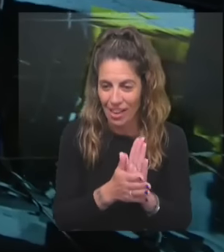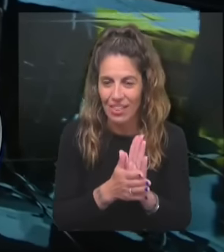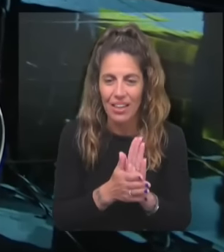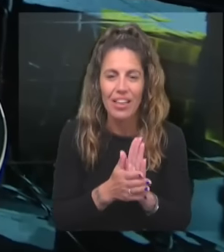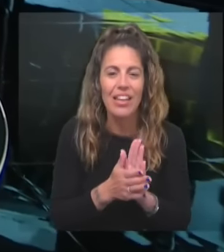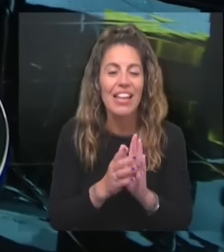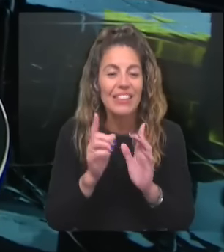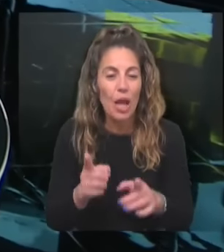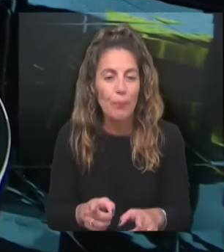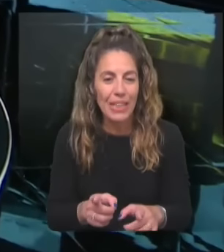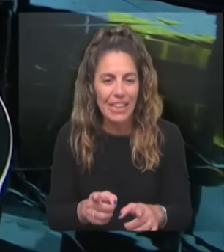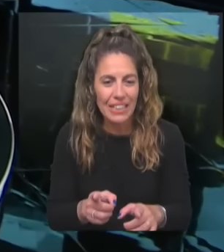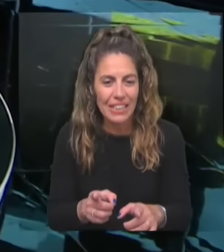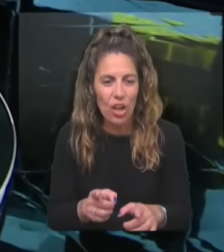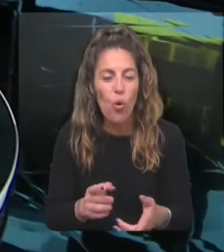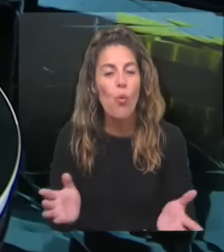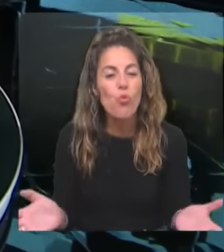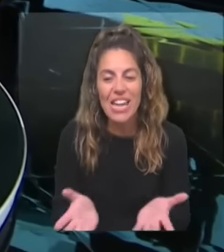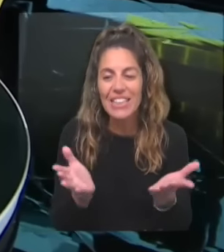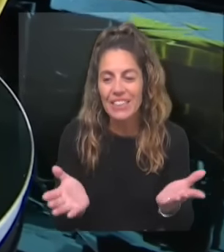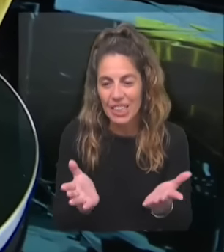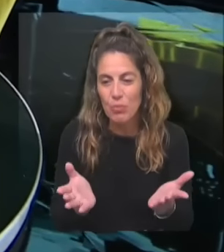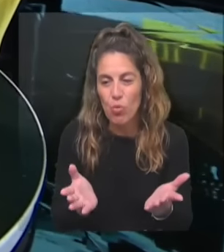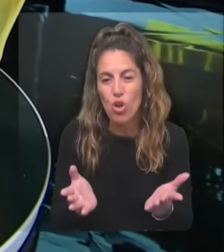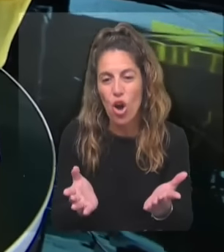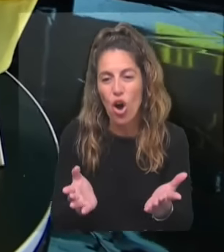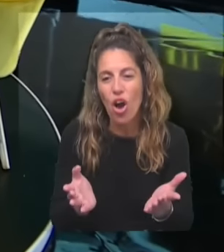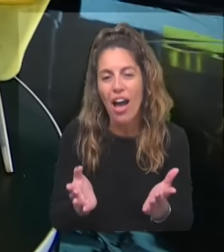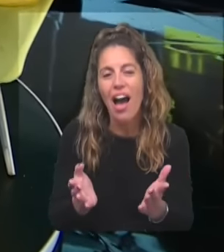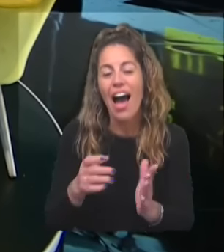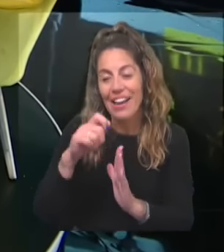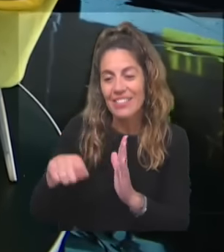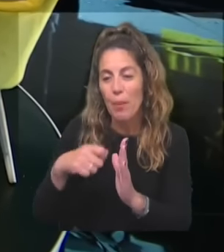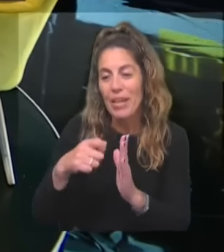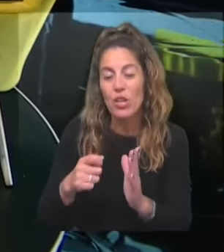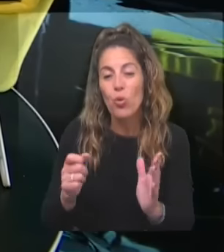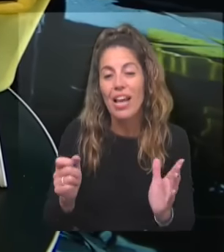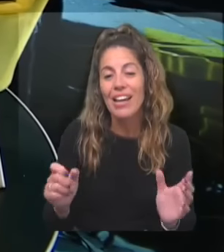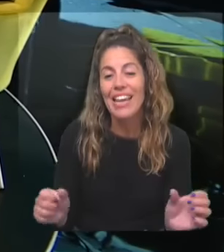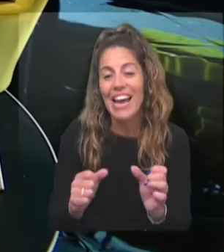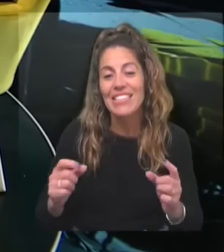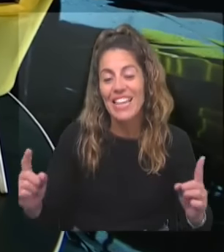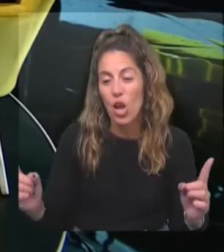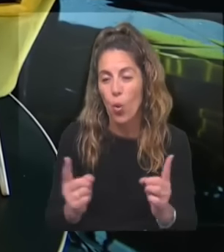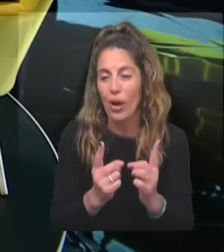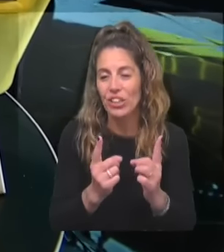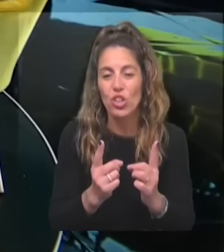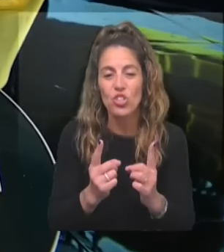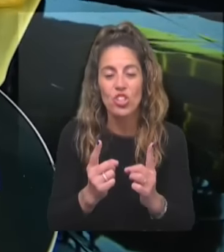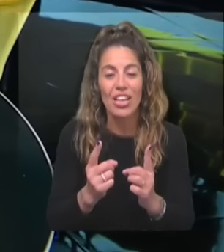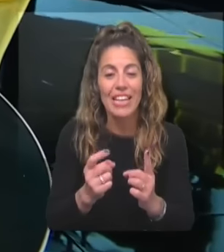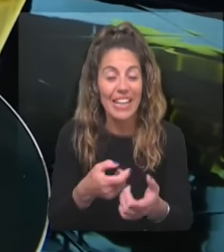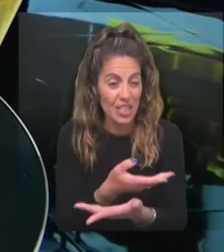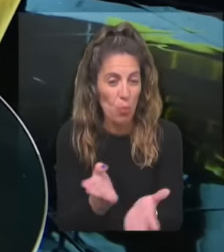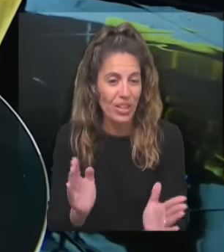Hay incluso desde la Agencia del Cine como un estímulo a aquellas películas que hacen y generan encuentros, funciones en el interior.